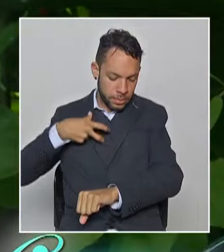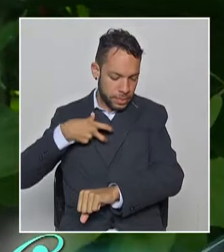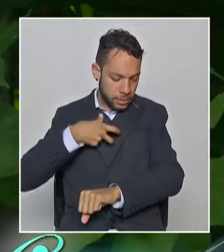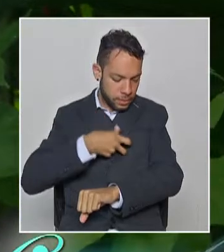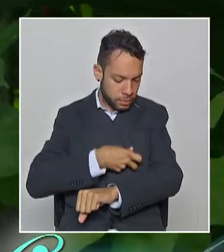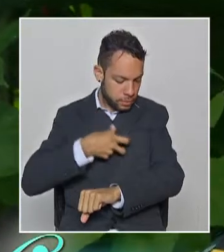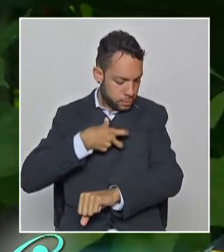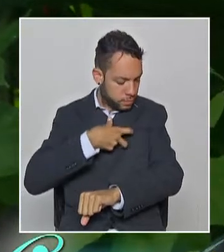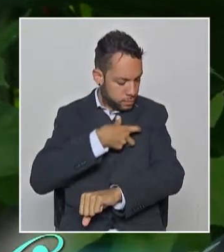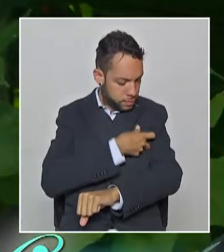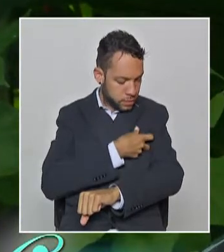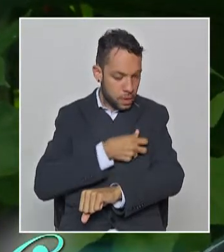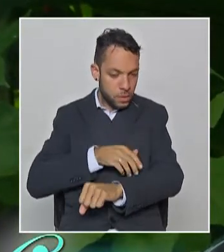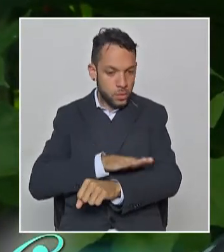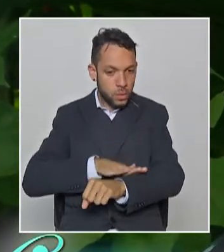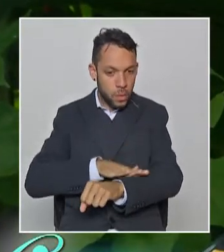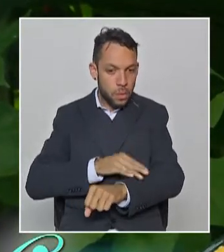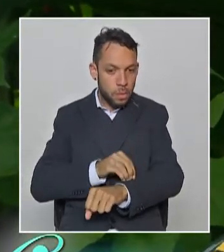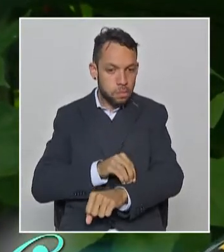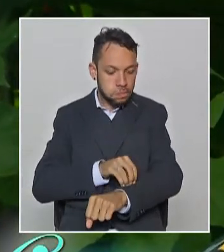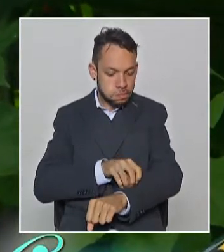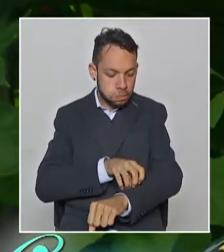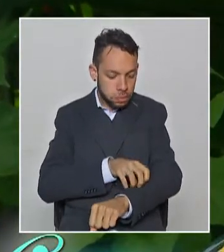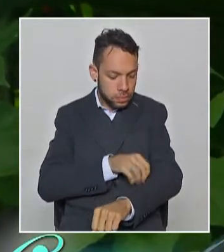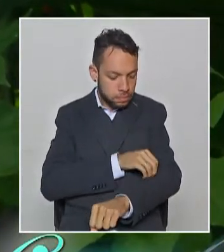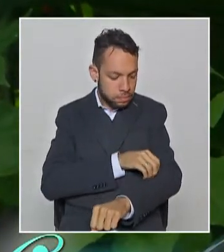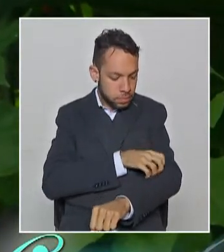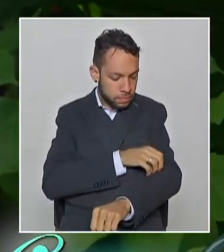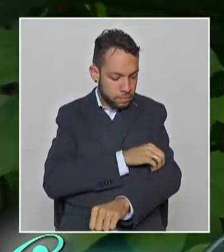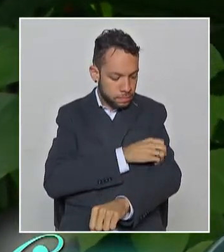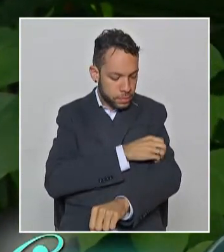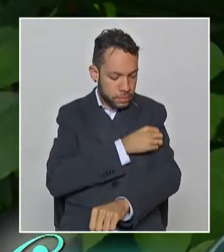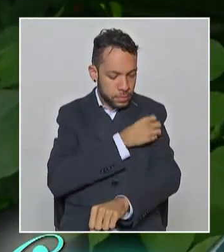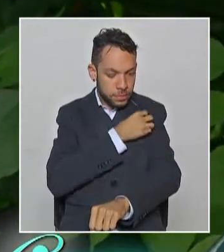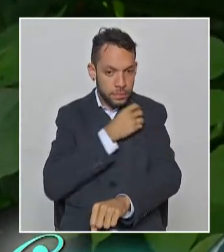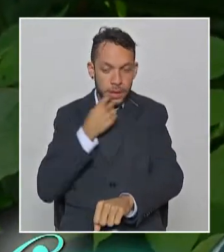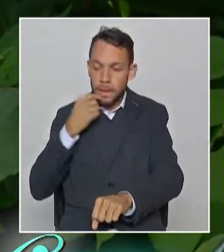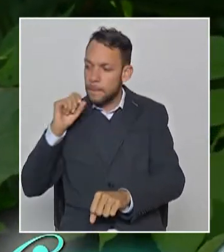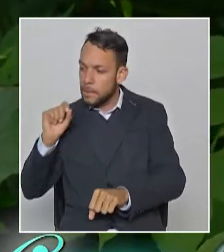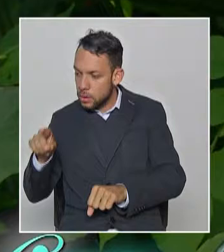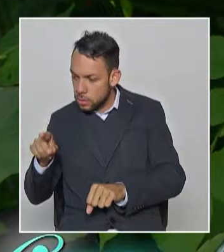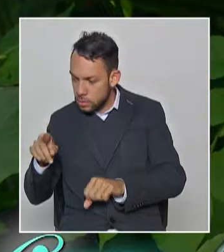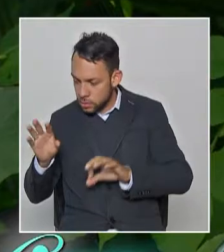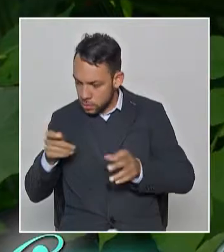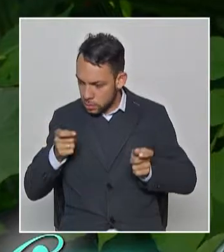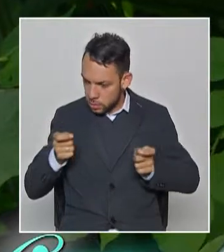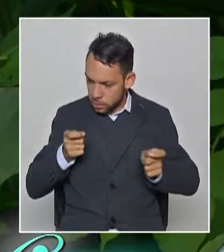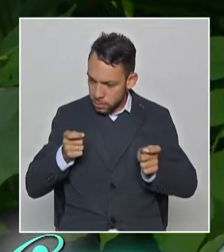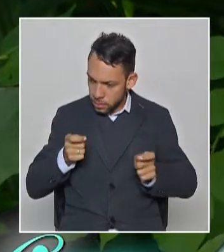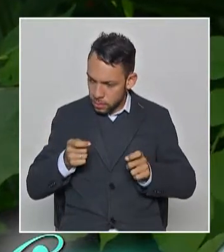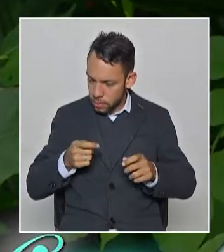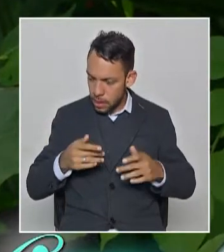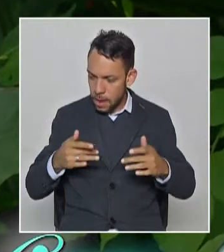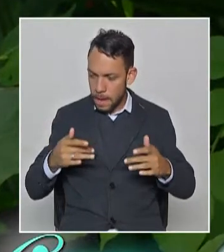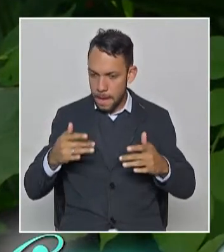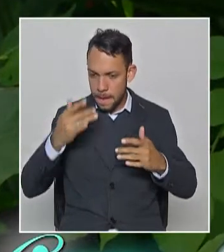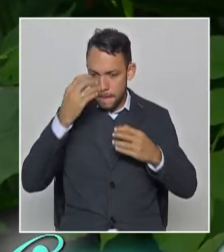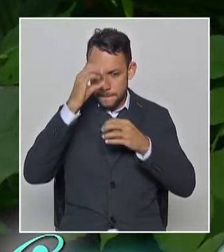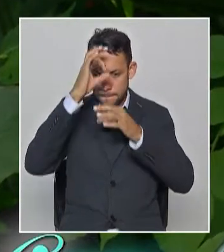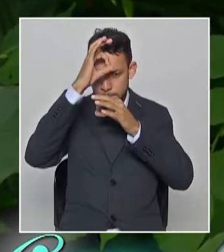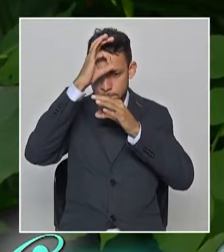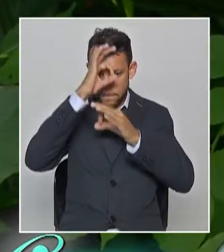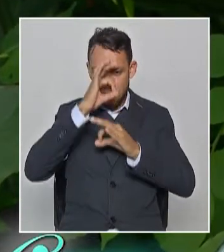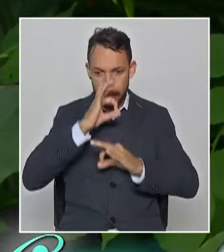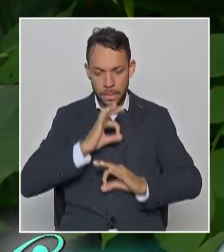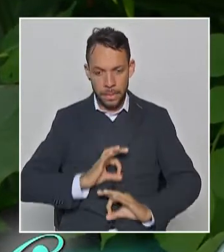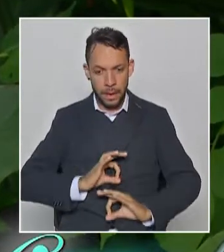zona afectada. El problema es que yo le preguntaba, digamos, al ingeniero, le decía, le manejaron puntos de acupuntura, le